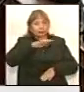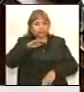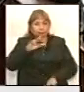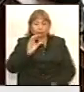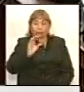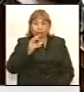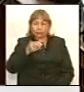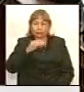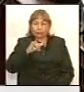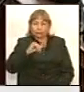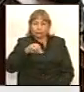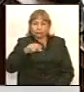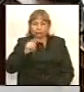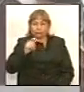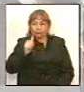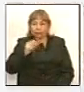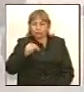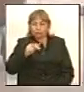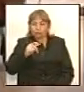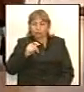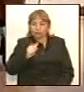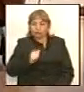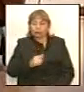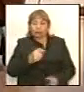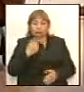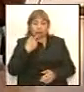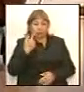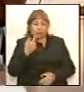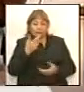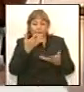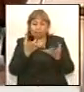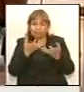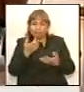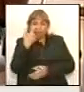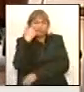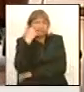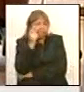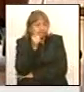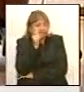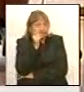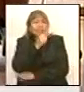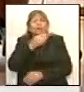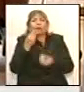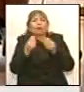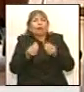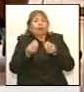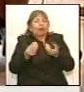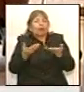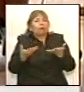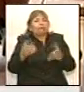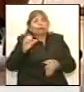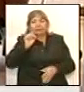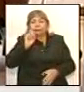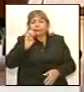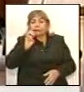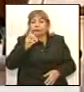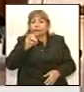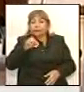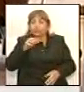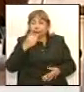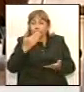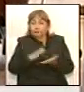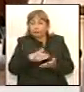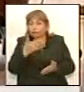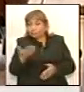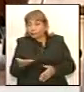el distrito de San Martín de Porres. De lo que queremos identificar claramente es cómo Sedapal está desconociendo la existencia